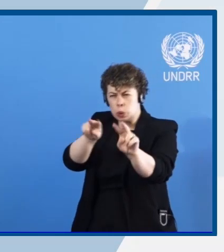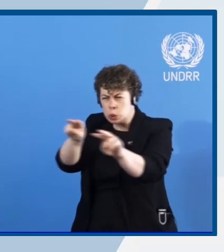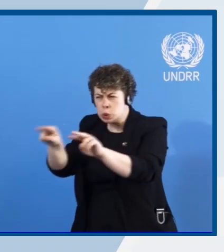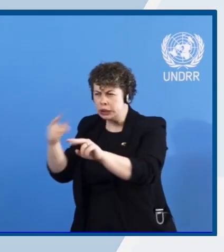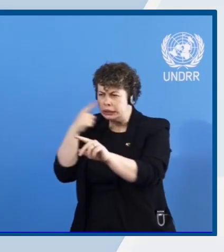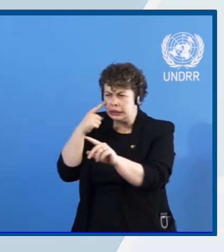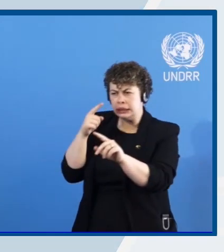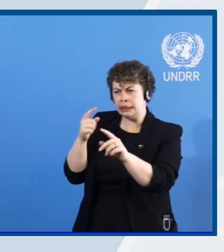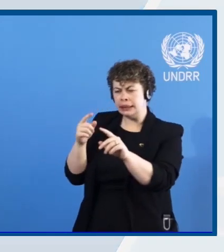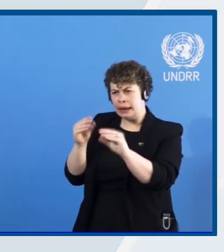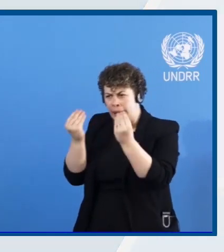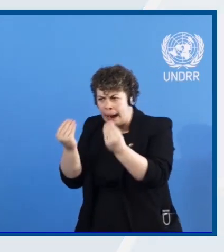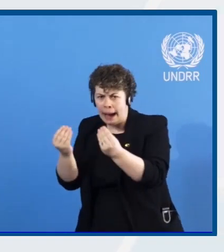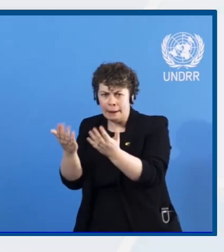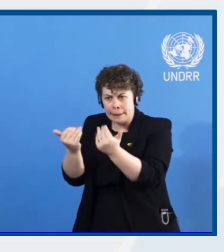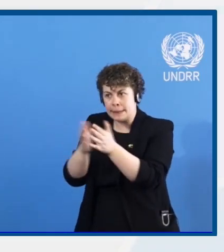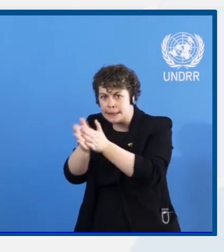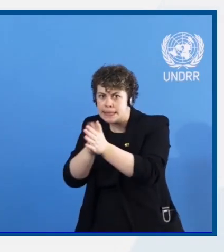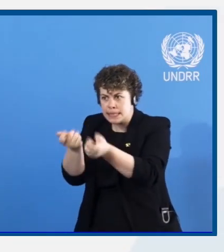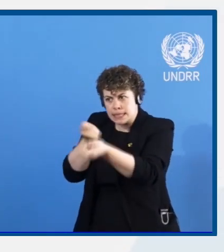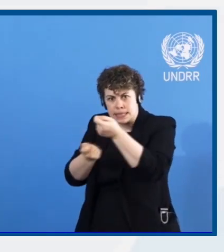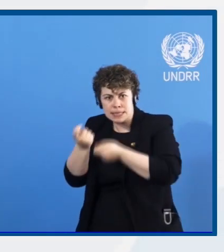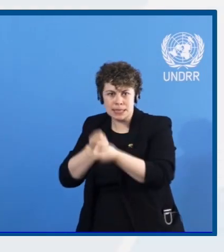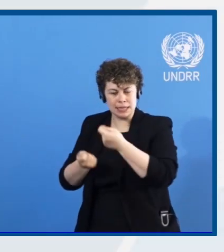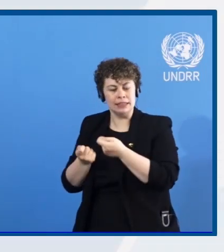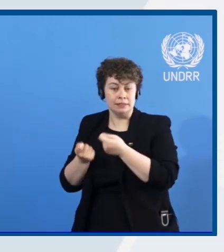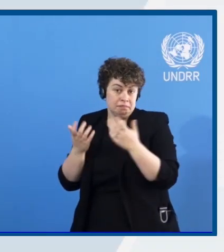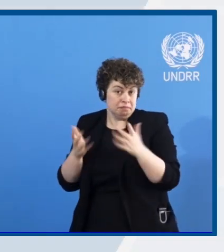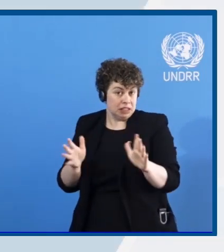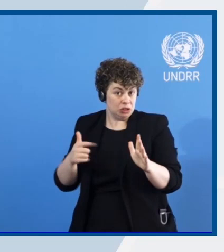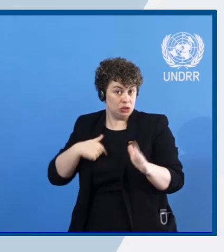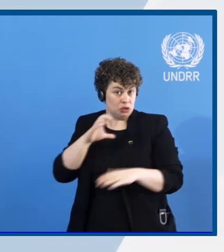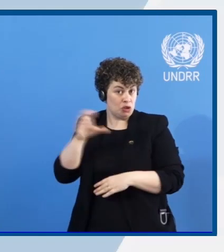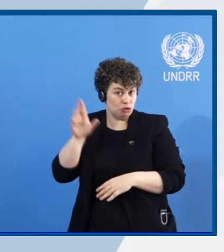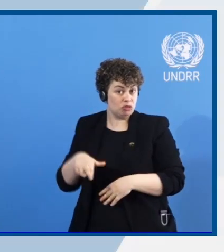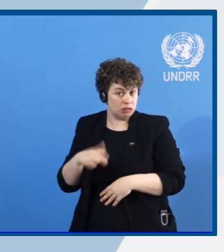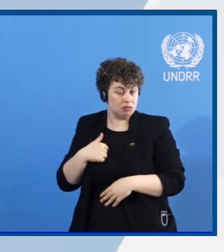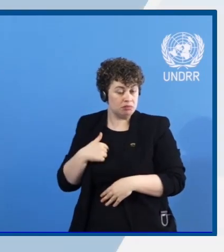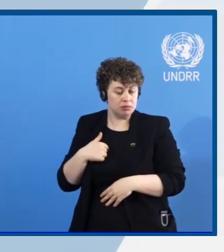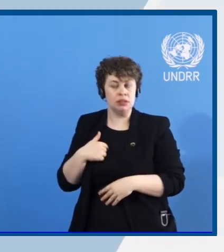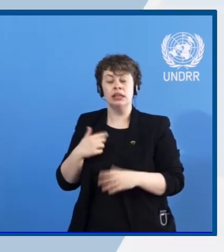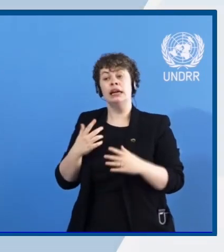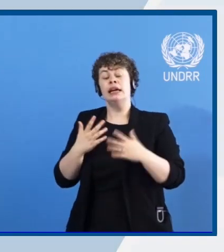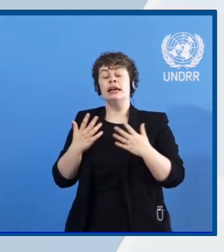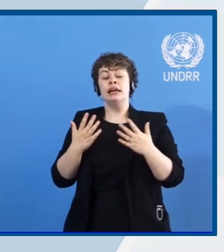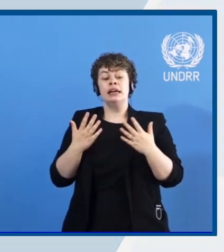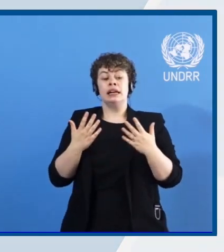respuesta, porque lo que demandaron de parte del sector público es básicamente agilidad de